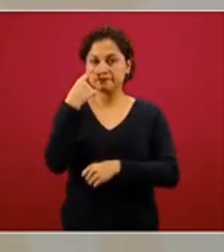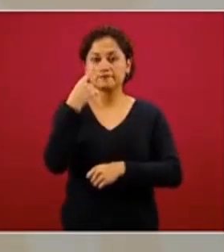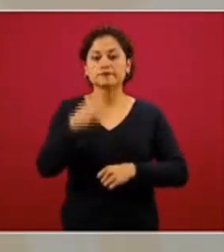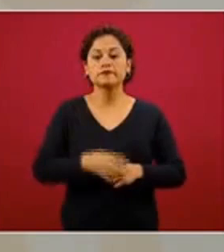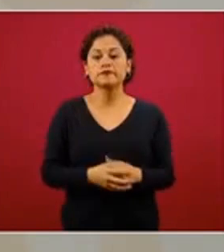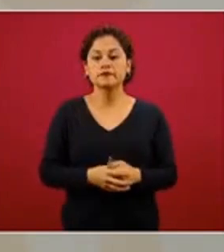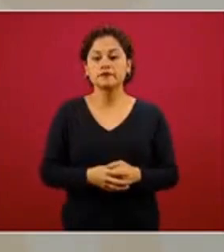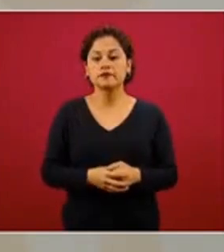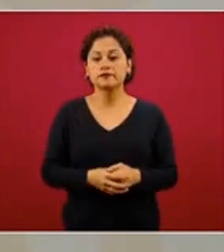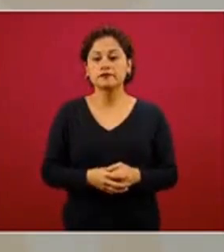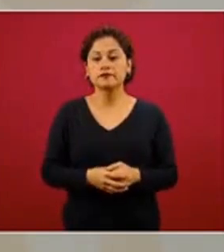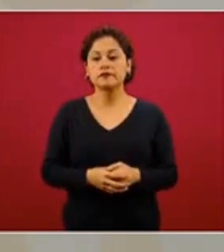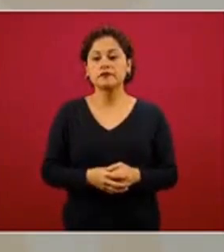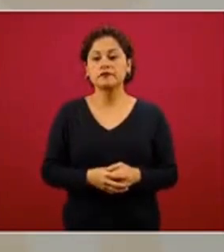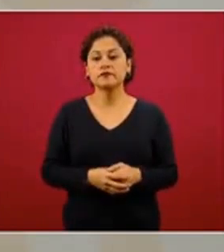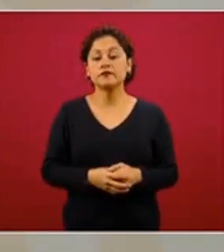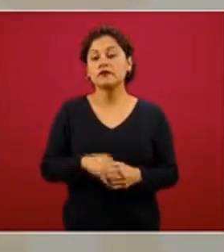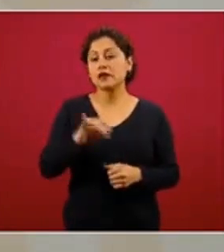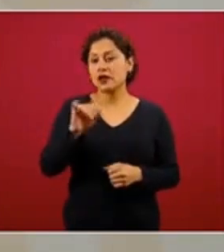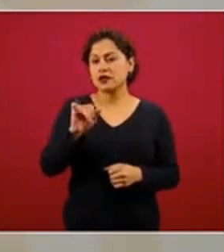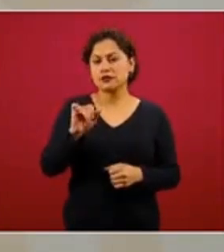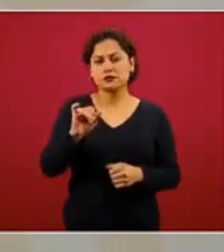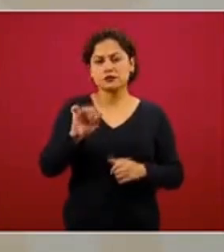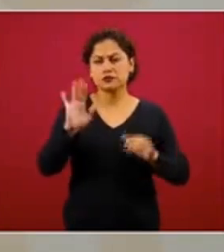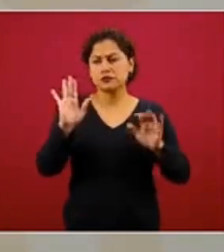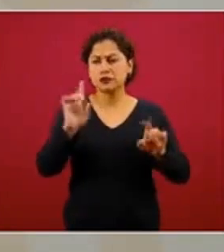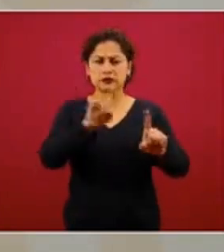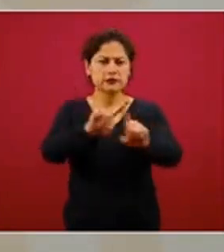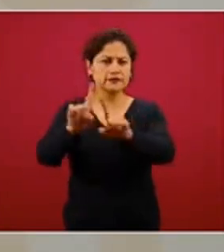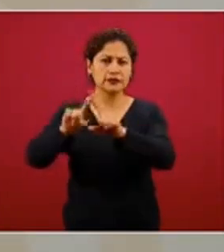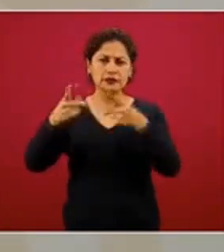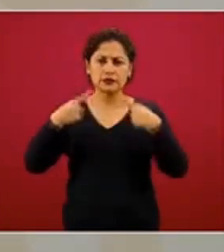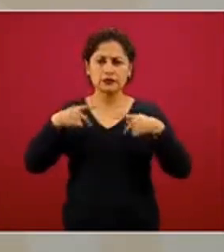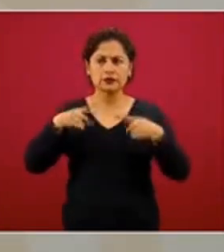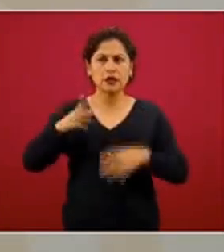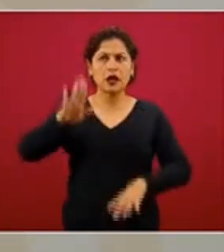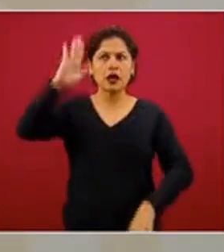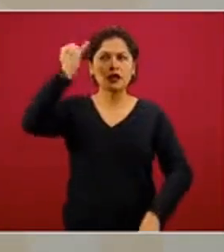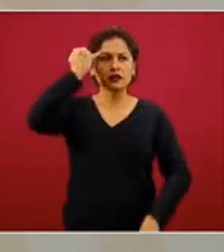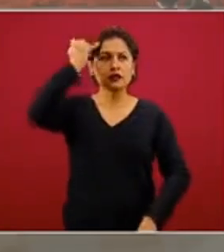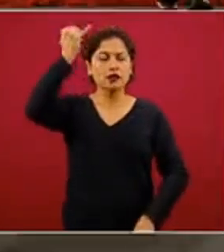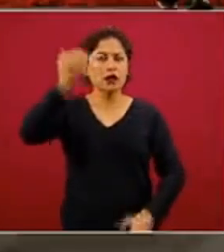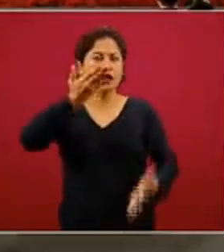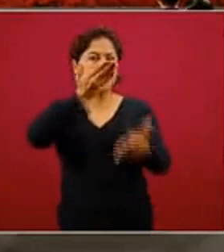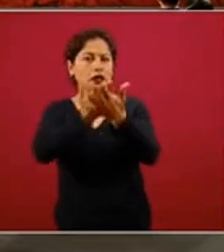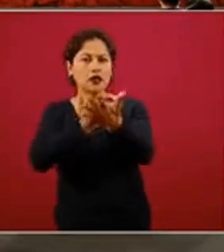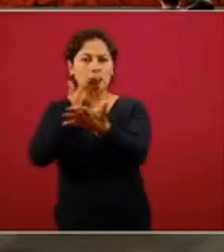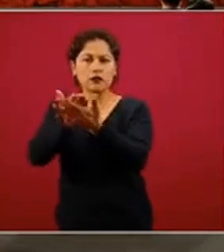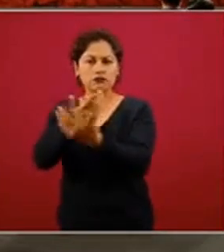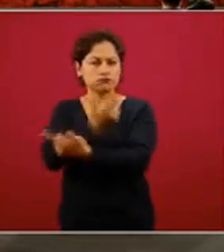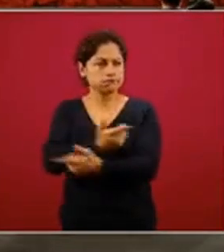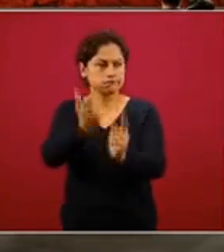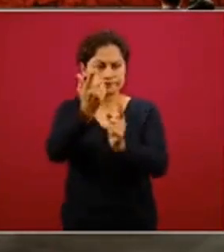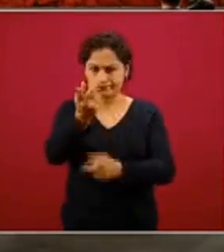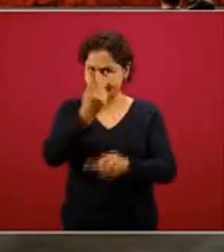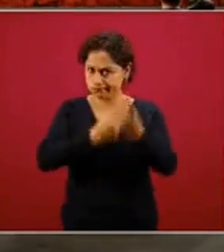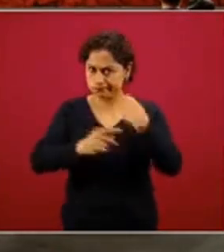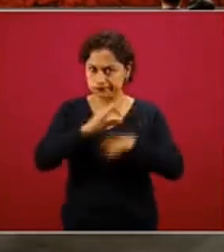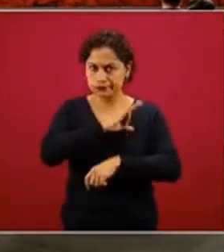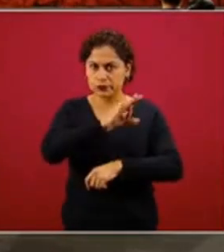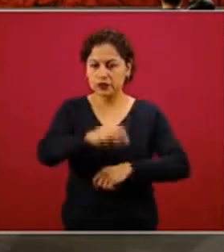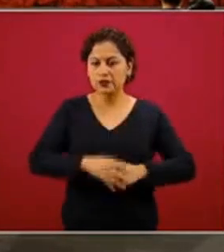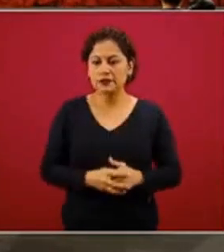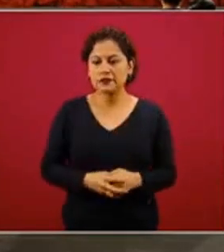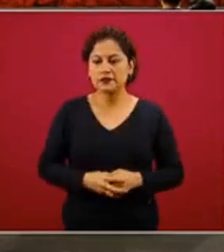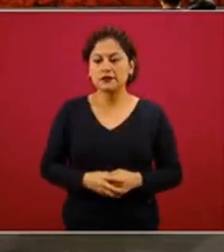Y sí, en general damos la bienvenida a cualquiera que quiera sumarse a contribuir en este momento. Gracias. Por favor. Buenas noches, doctor Alcocer.